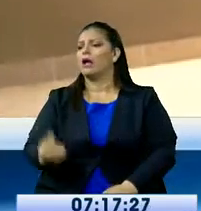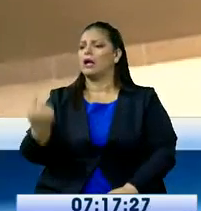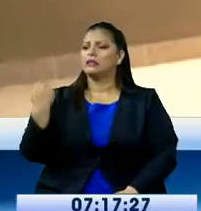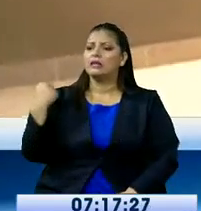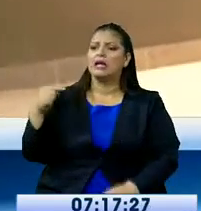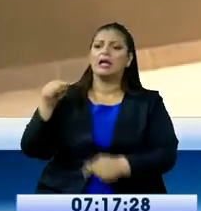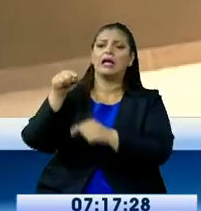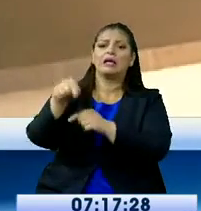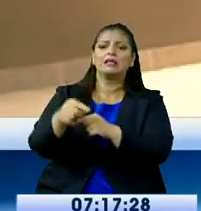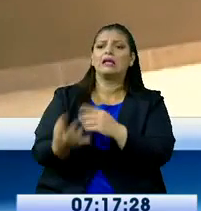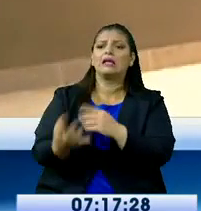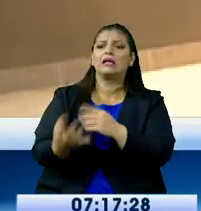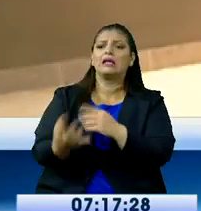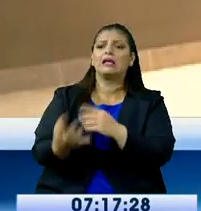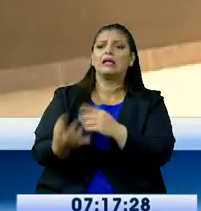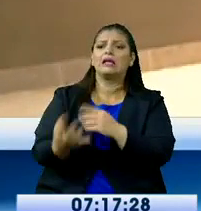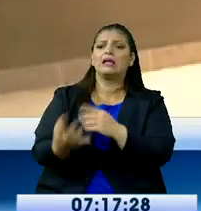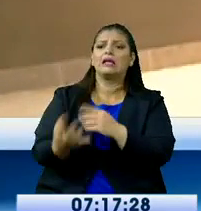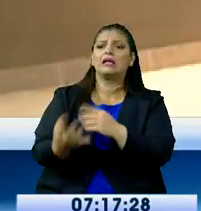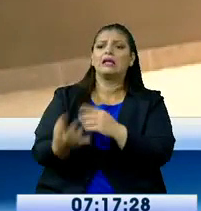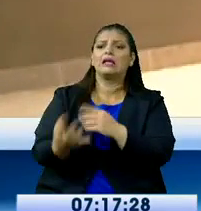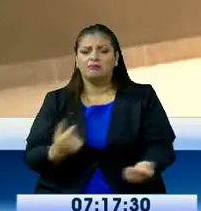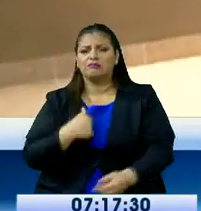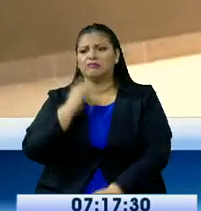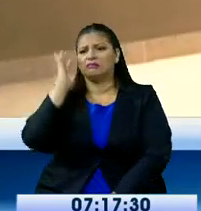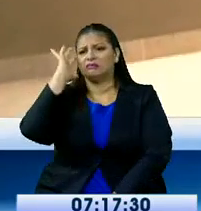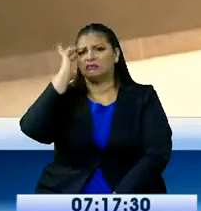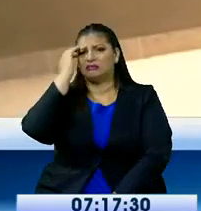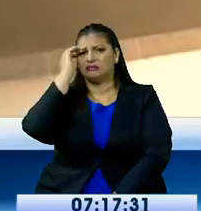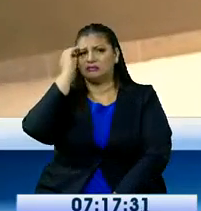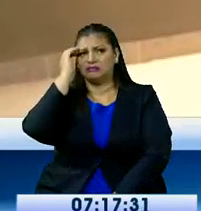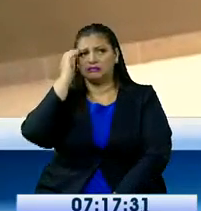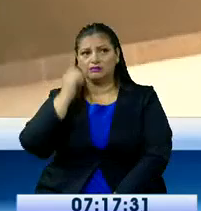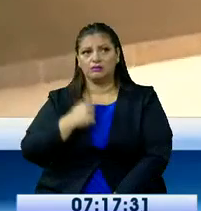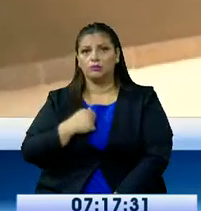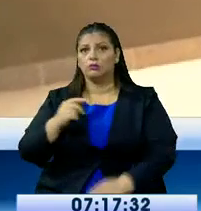lado, porque en realidad nos preocupa. Si es que tenemos que